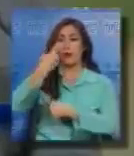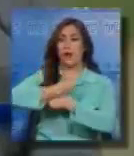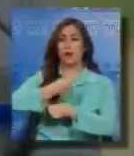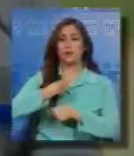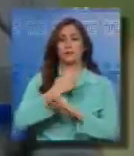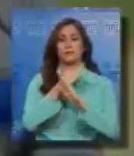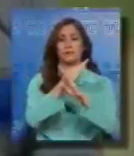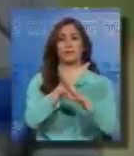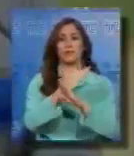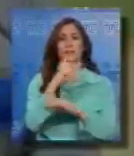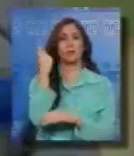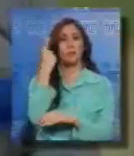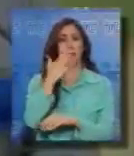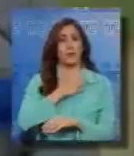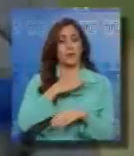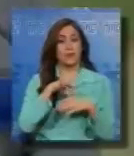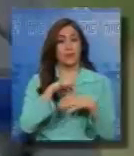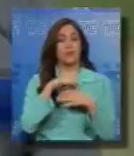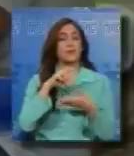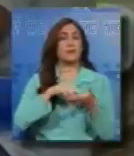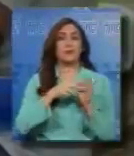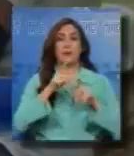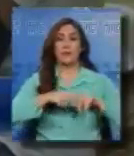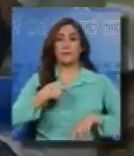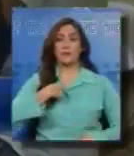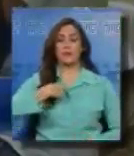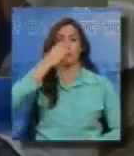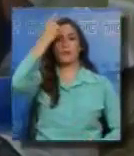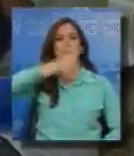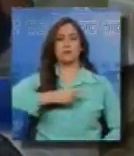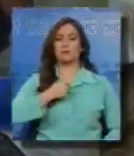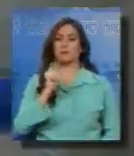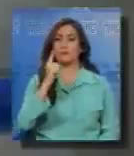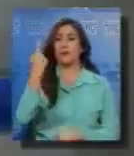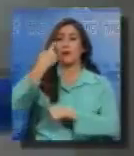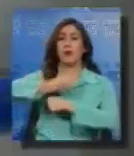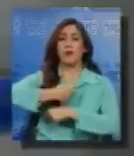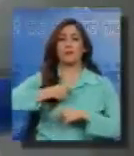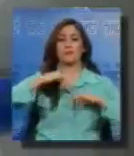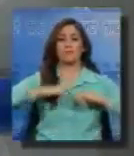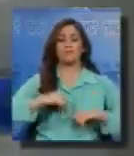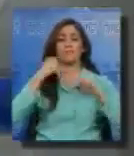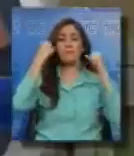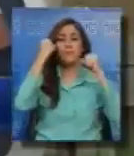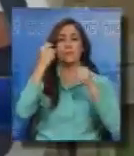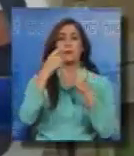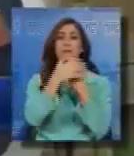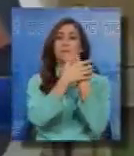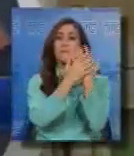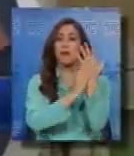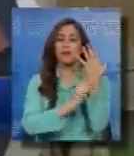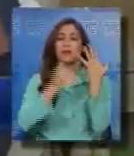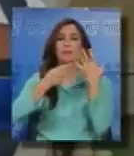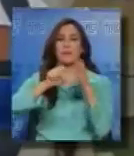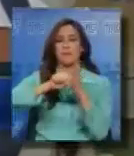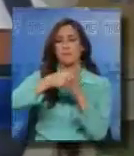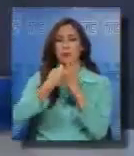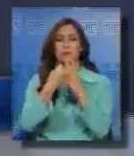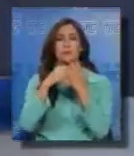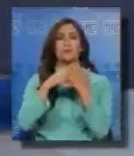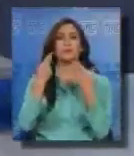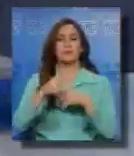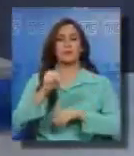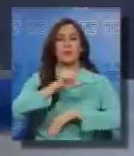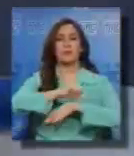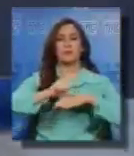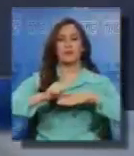disposiciones y no es que solo dependen las cosas de nosotros. En tanto que Alex tuvo una fractura expuesta en la mano y fue operado con éxito la tarde del lunes.